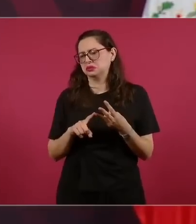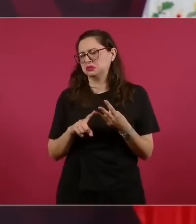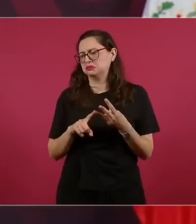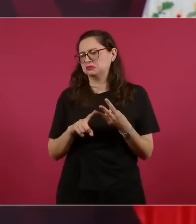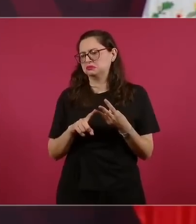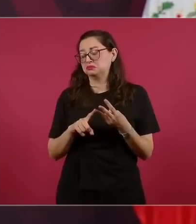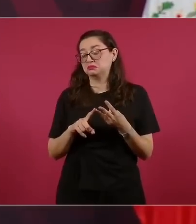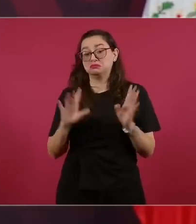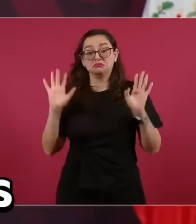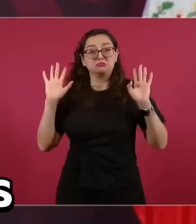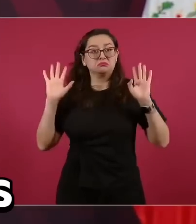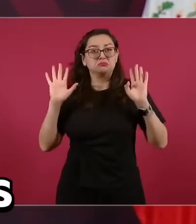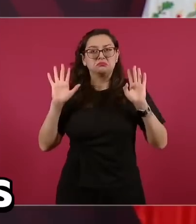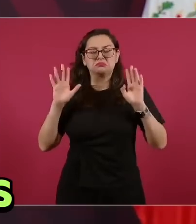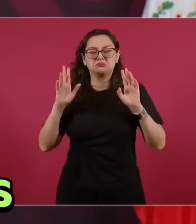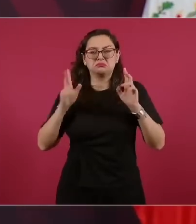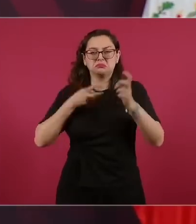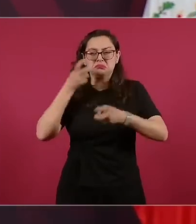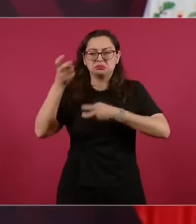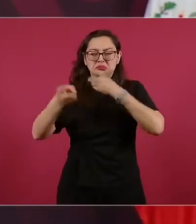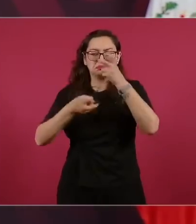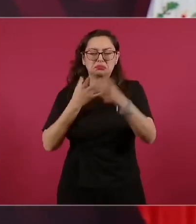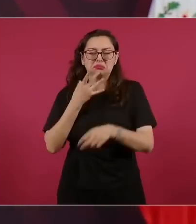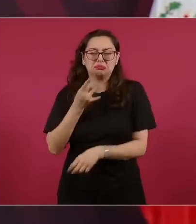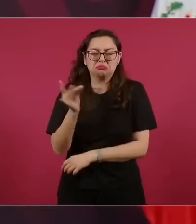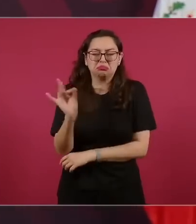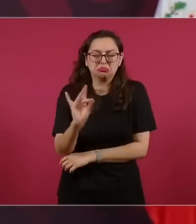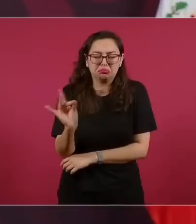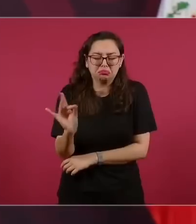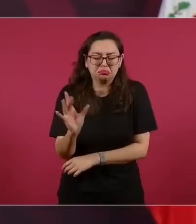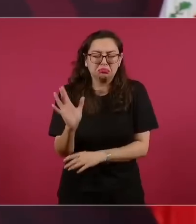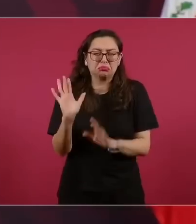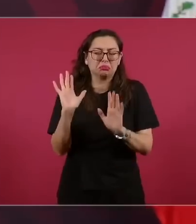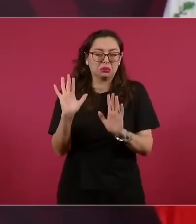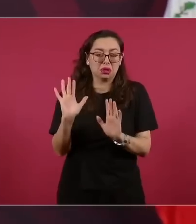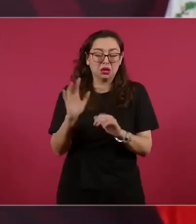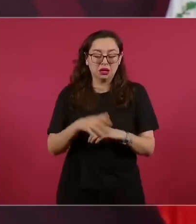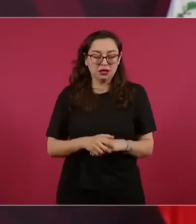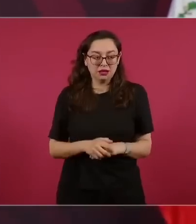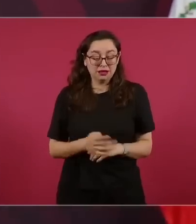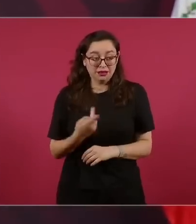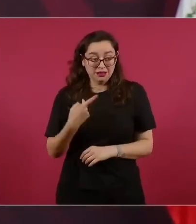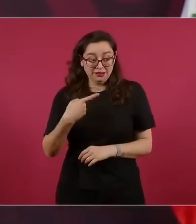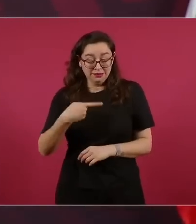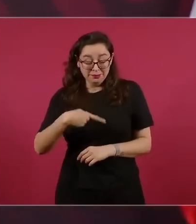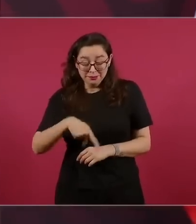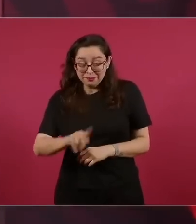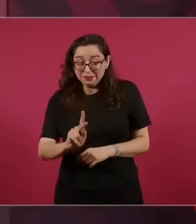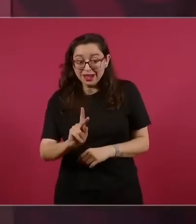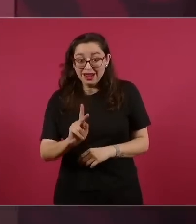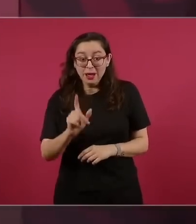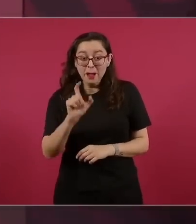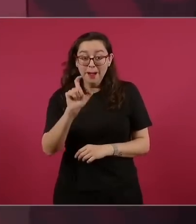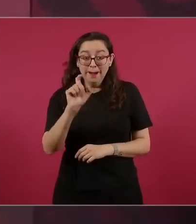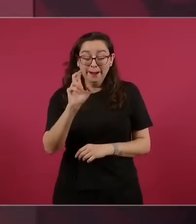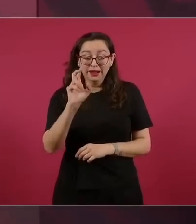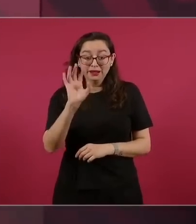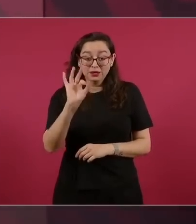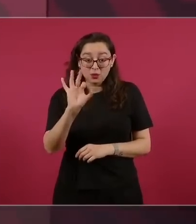¿no? O cualquier otro asunto, pero estamos hablando de la desaparición